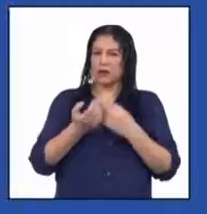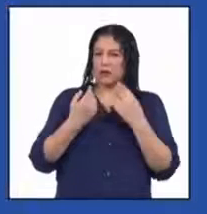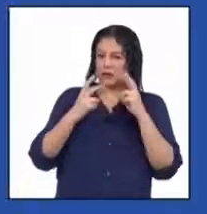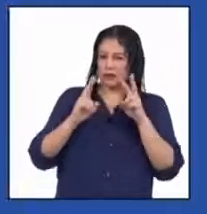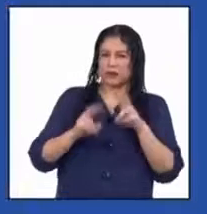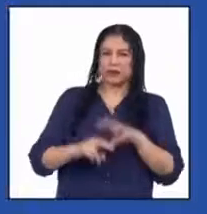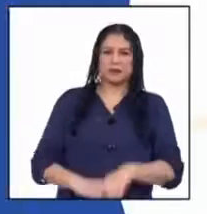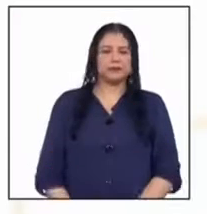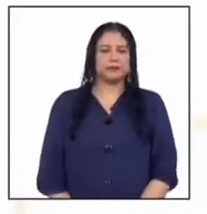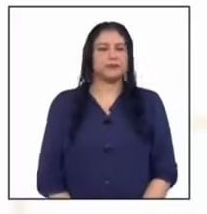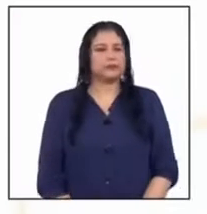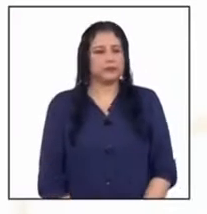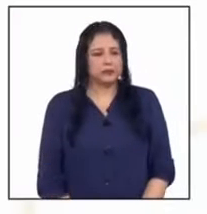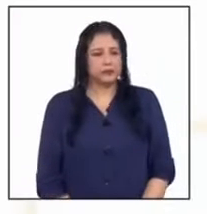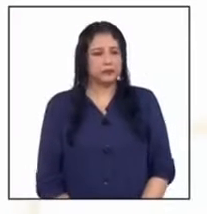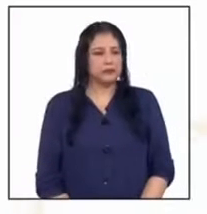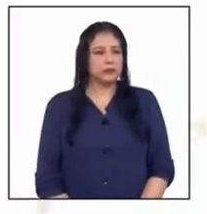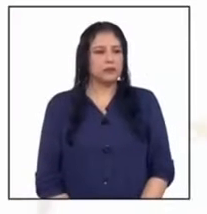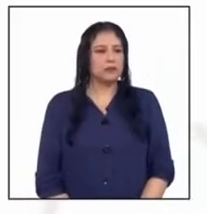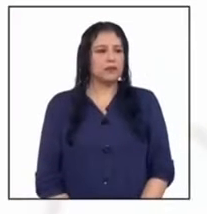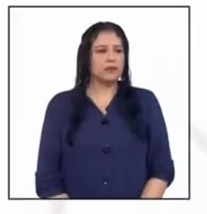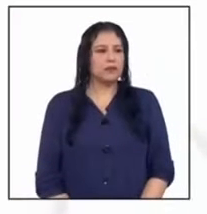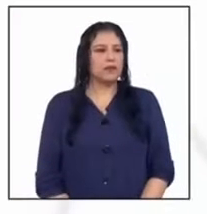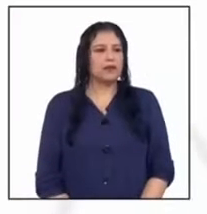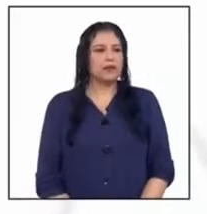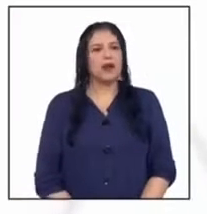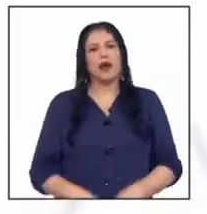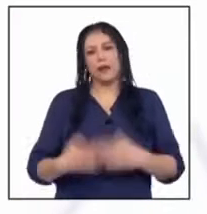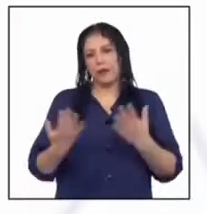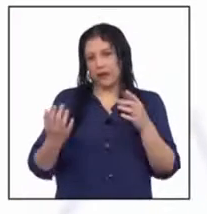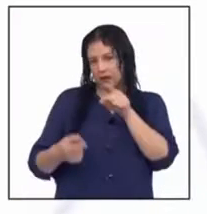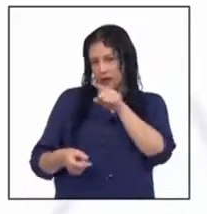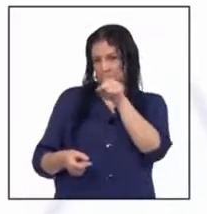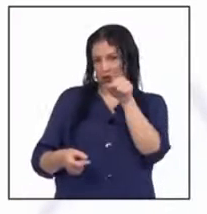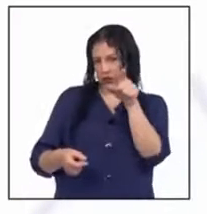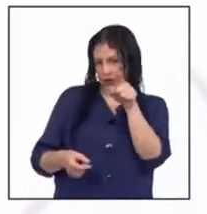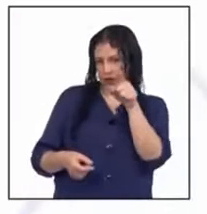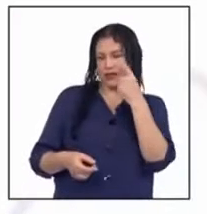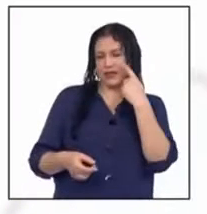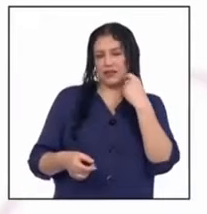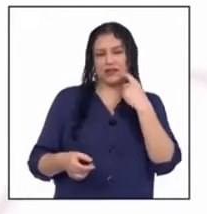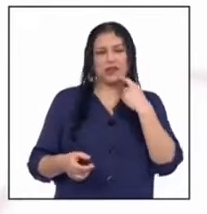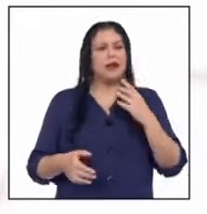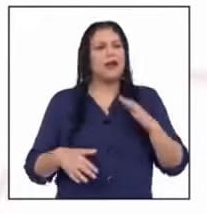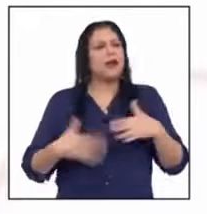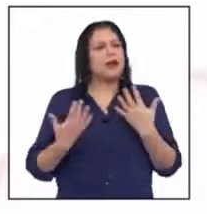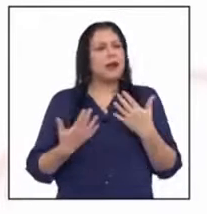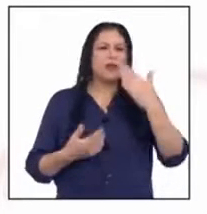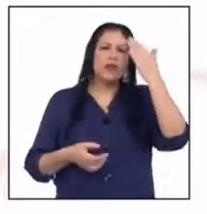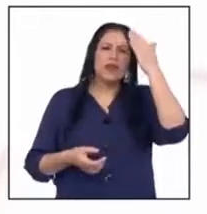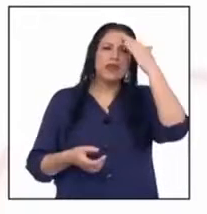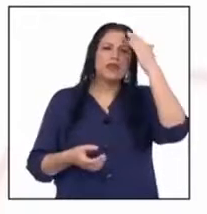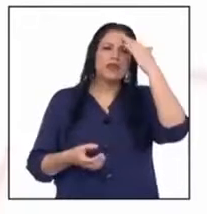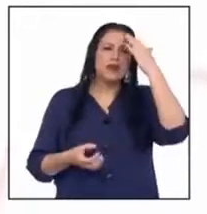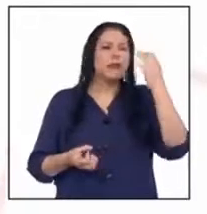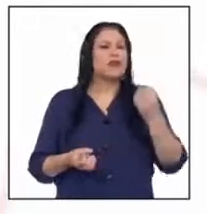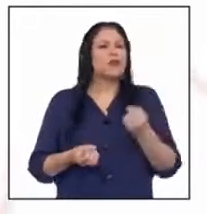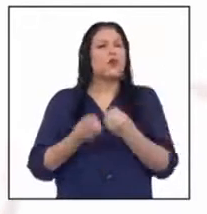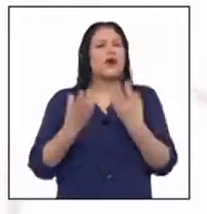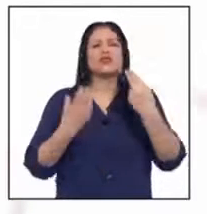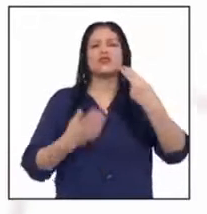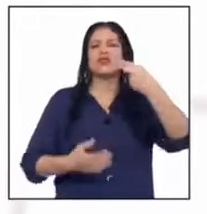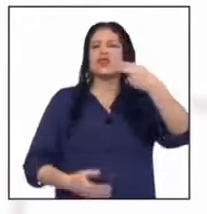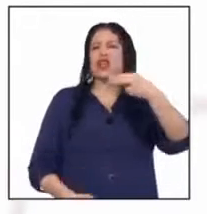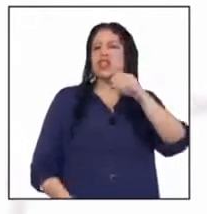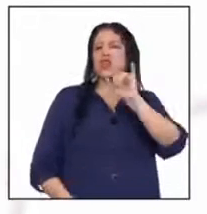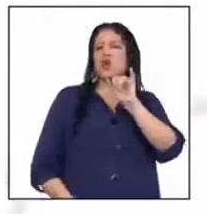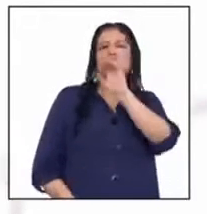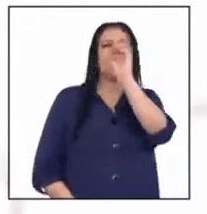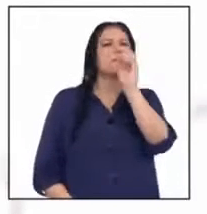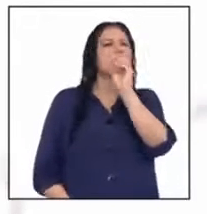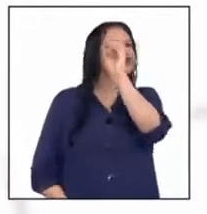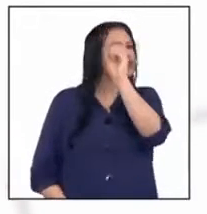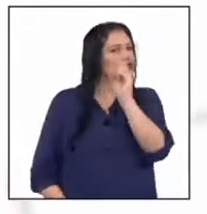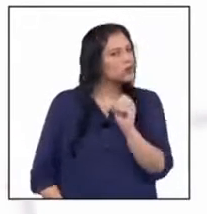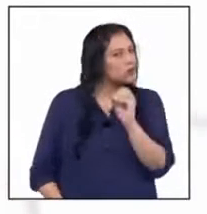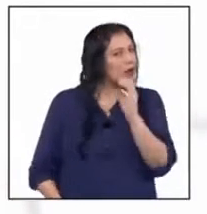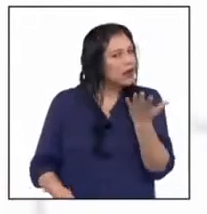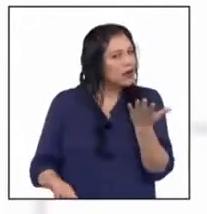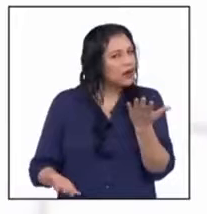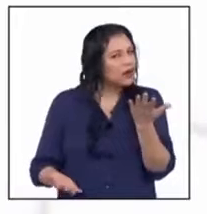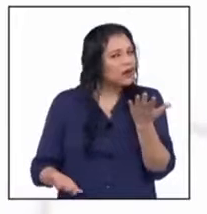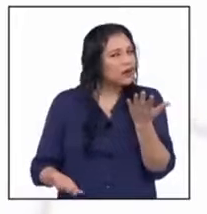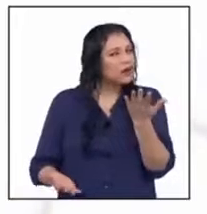operación. Entonces, chicas y chicos, para poder calcular la frecuencia relativa porcentual